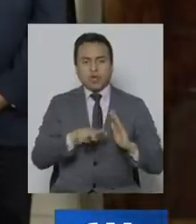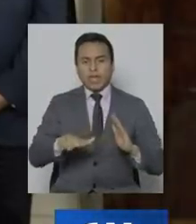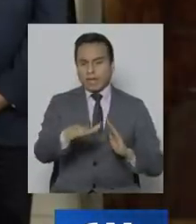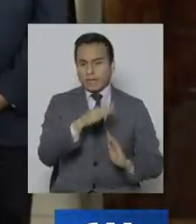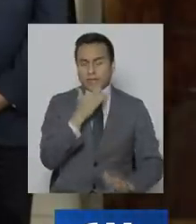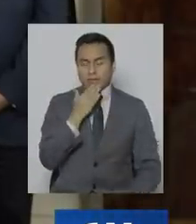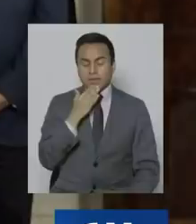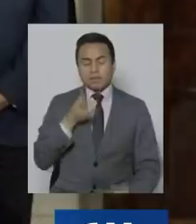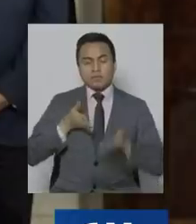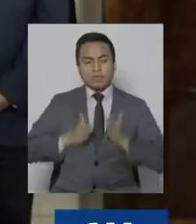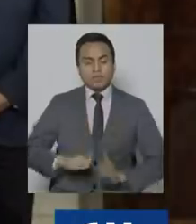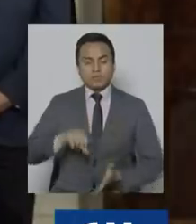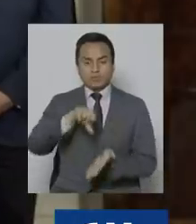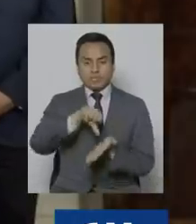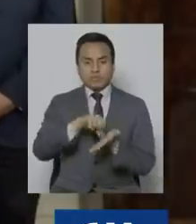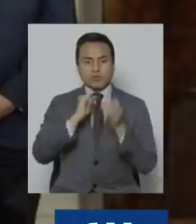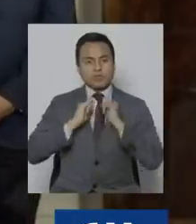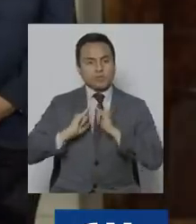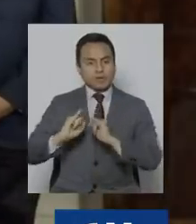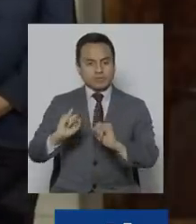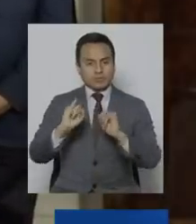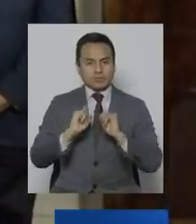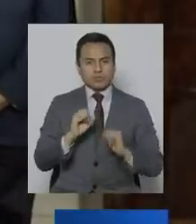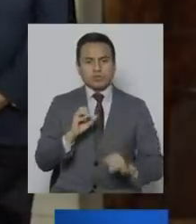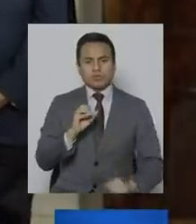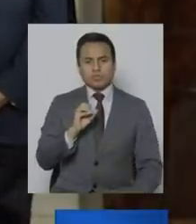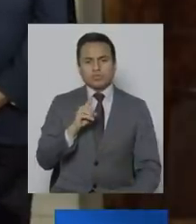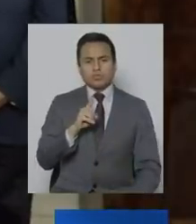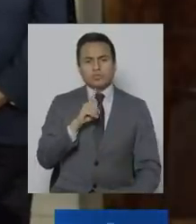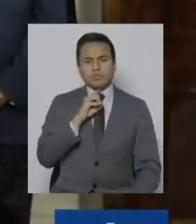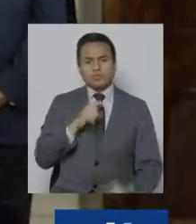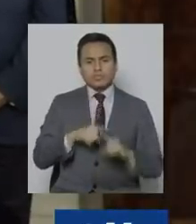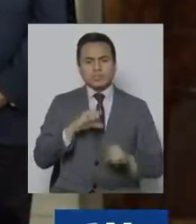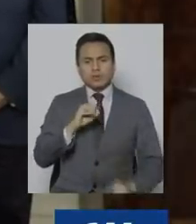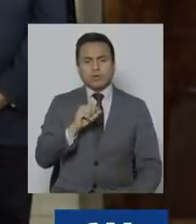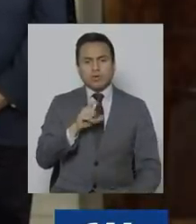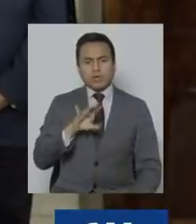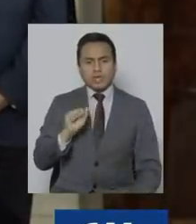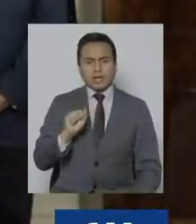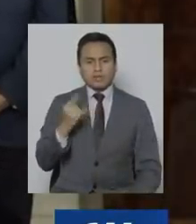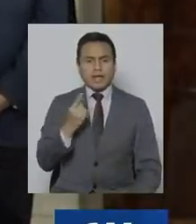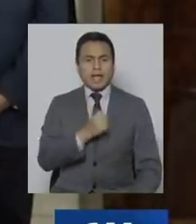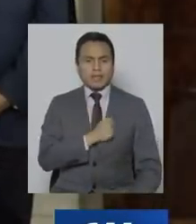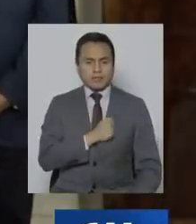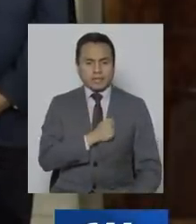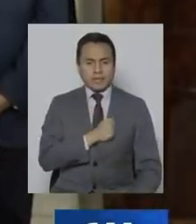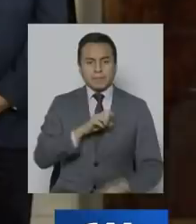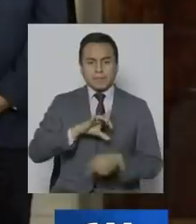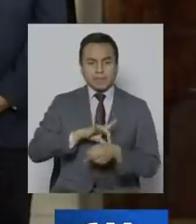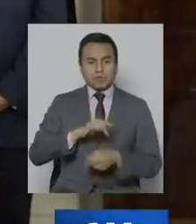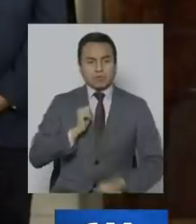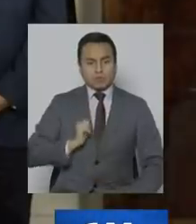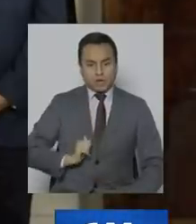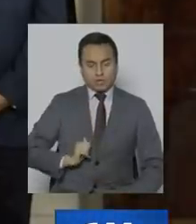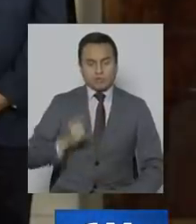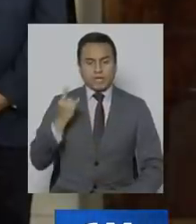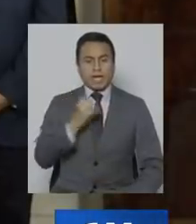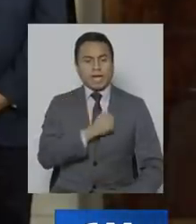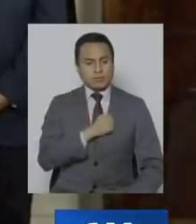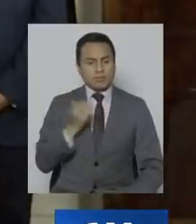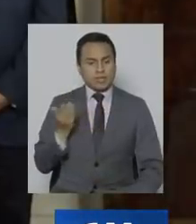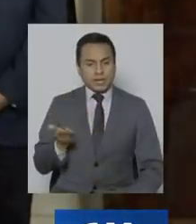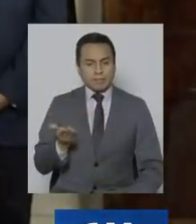Fue fundador del Centro de Información Toxicológica de la Universidad Católica. Es médico cirujano de la Universidad